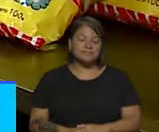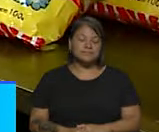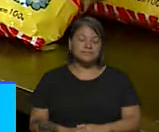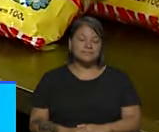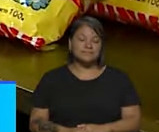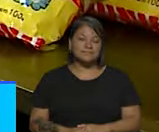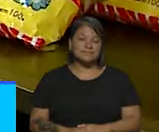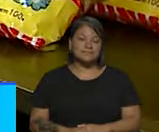fti